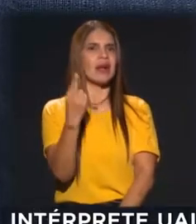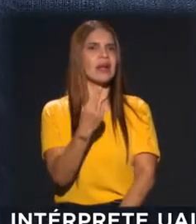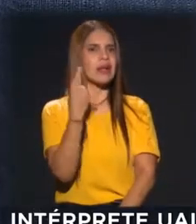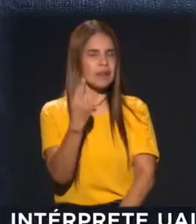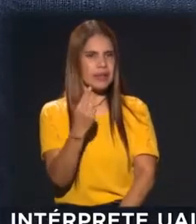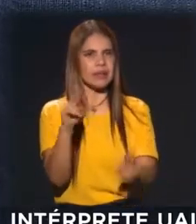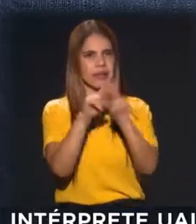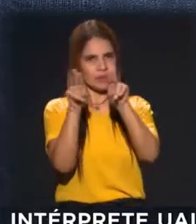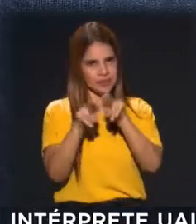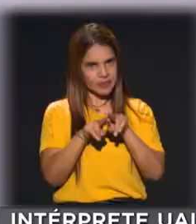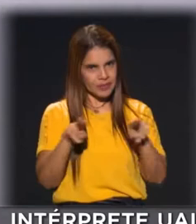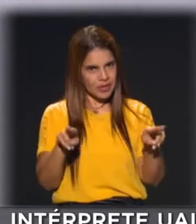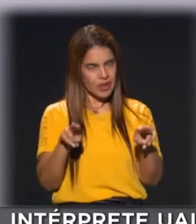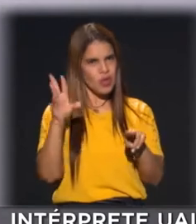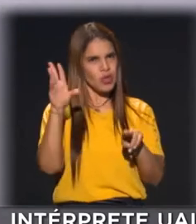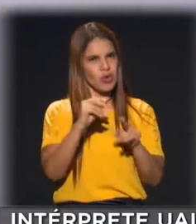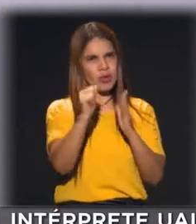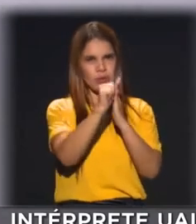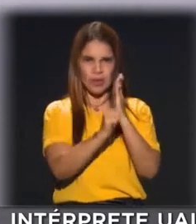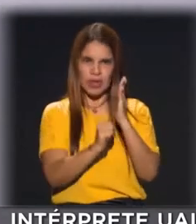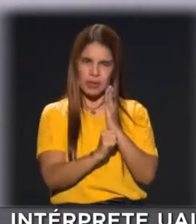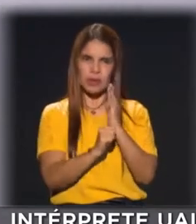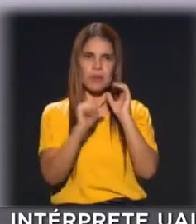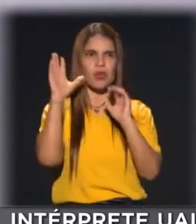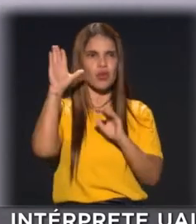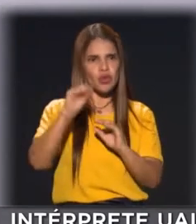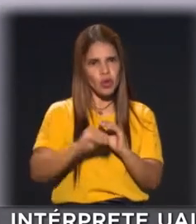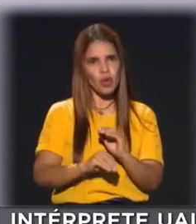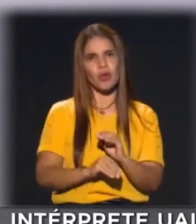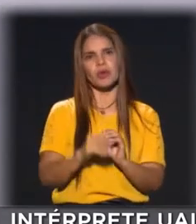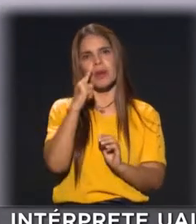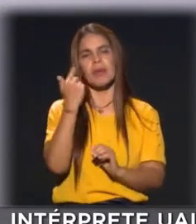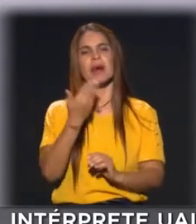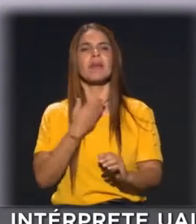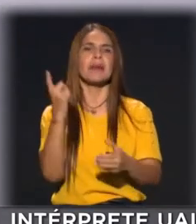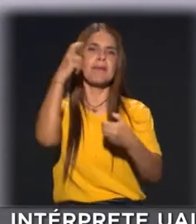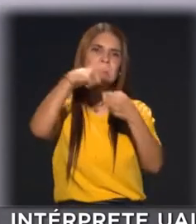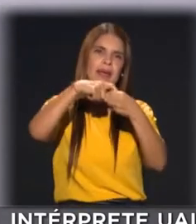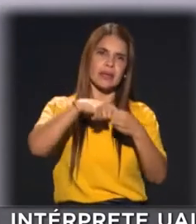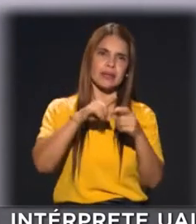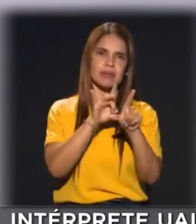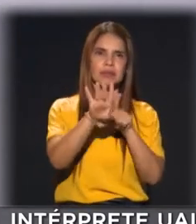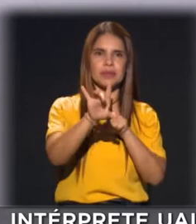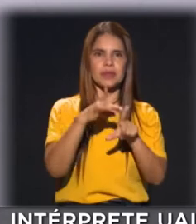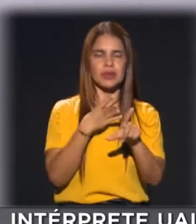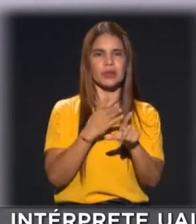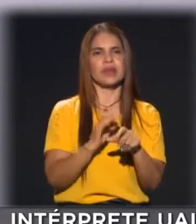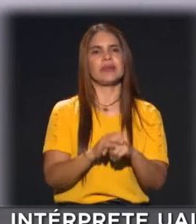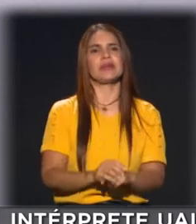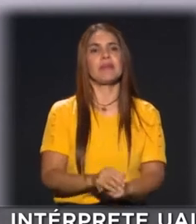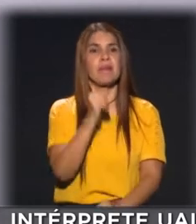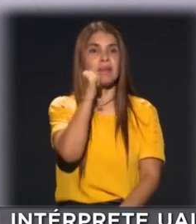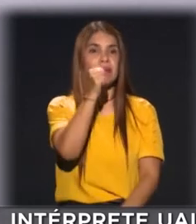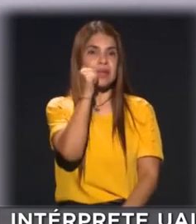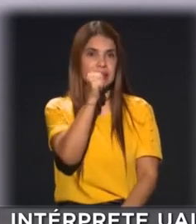la página donde encontramos toda la programación para que, por supuesto, todos los padres de familia y los cuidadores se puedan conectar a partir